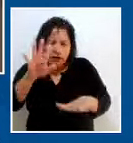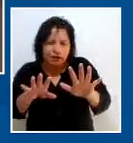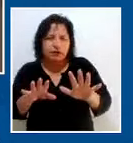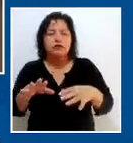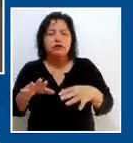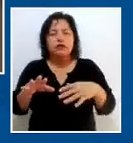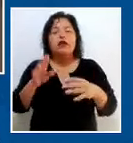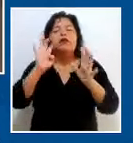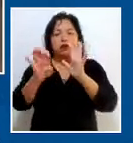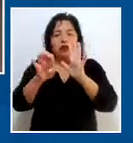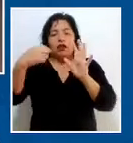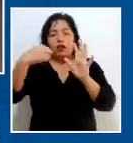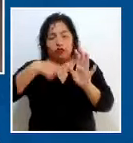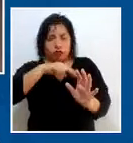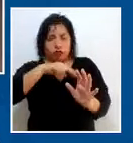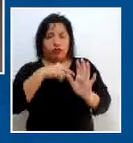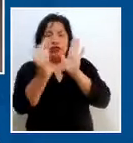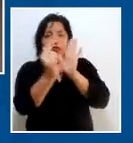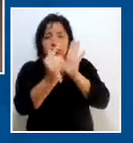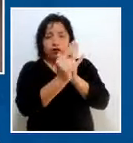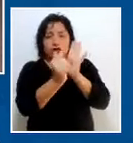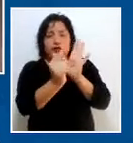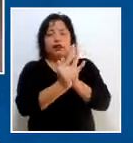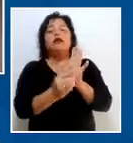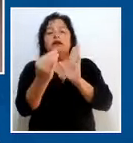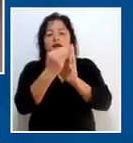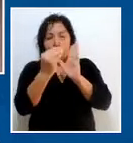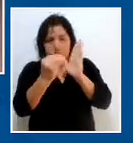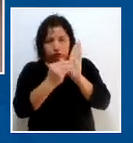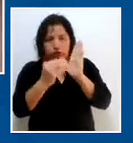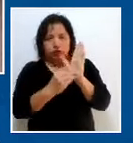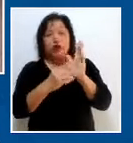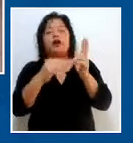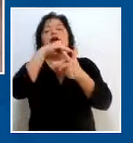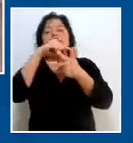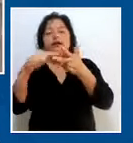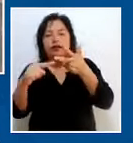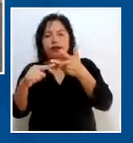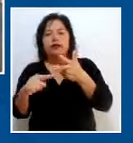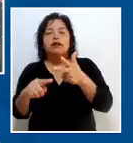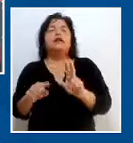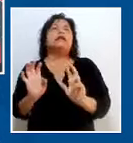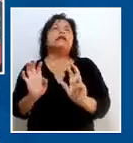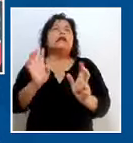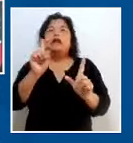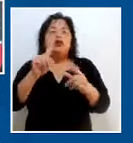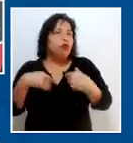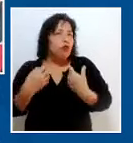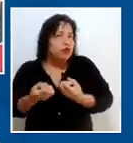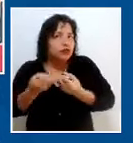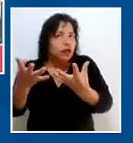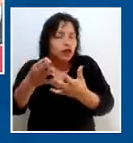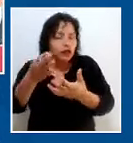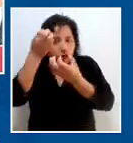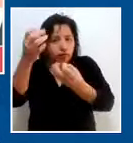marco normativo, se han establecido 3 únicas excepciones al acceso a la información